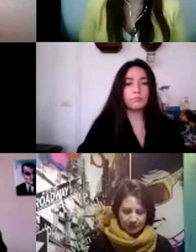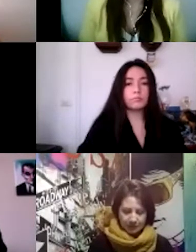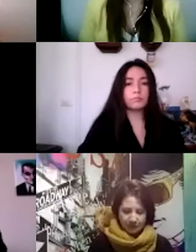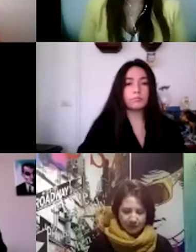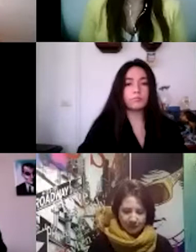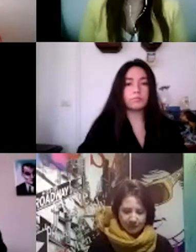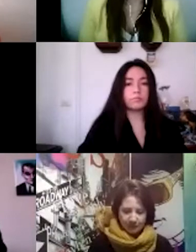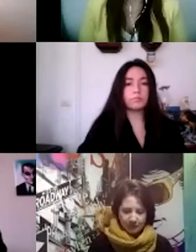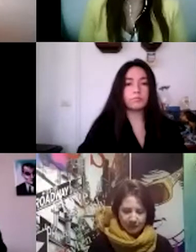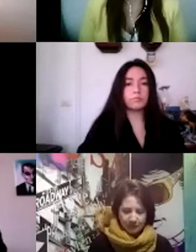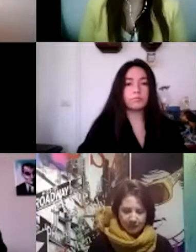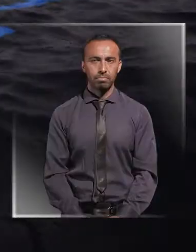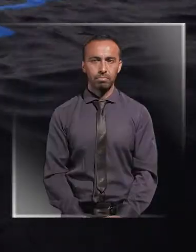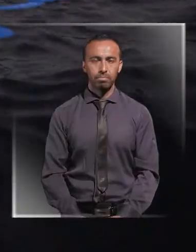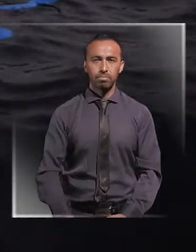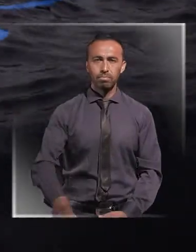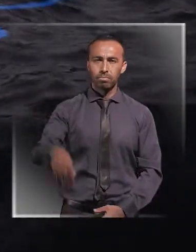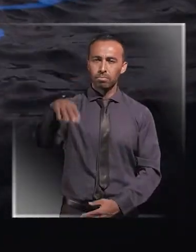universidad.